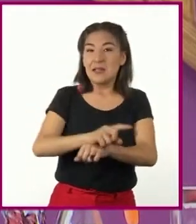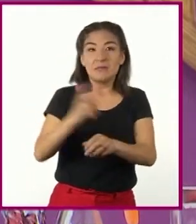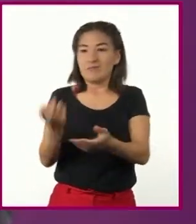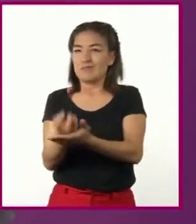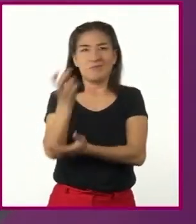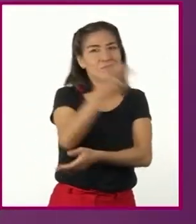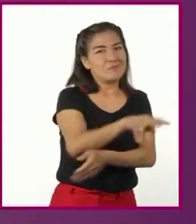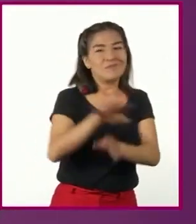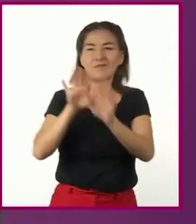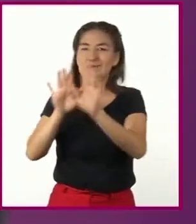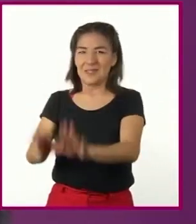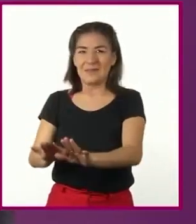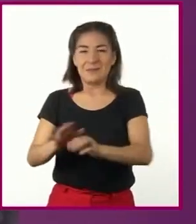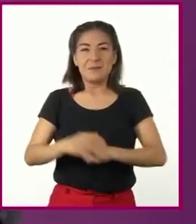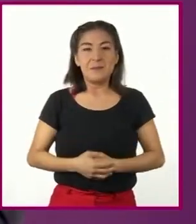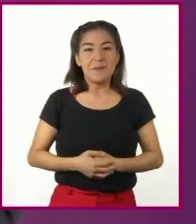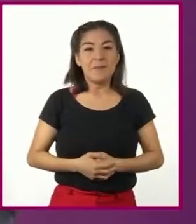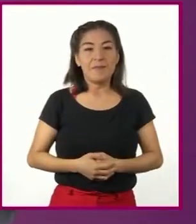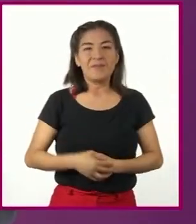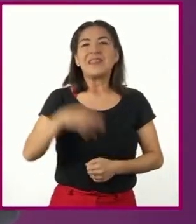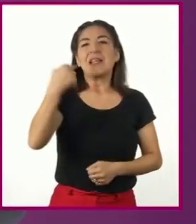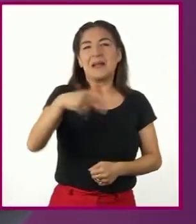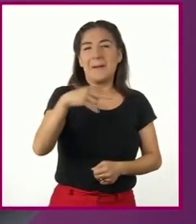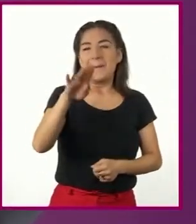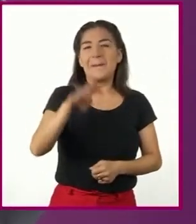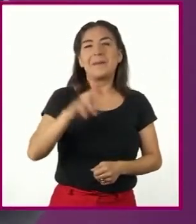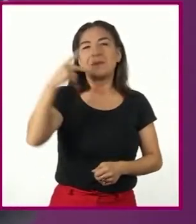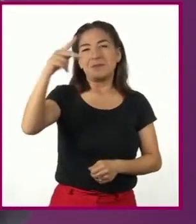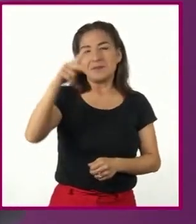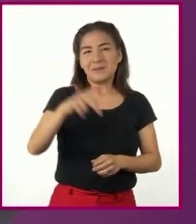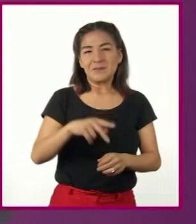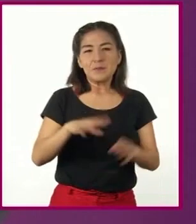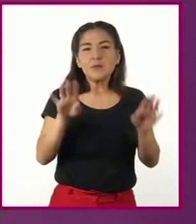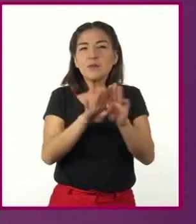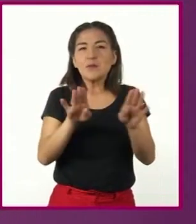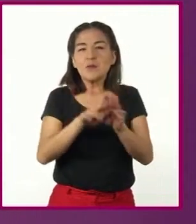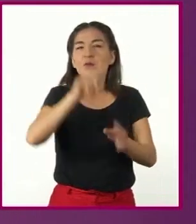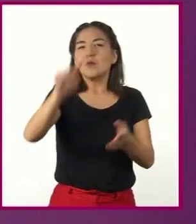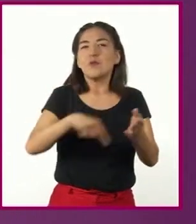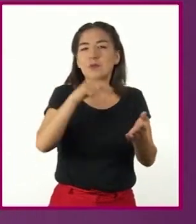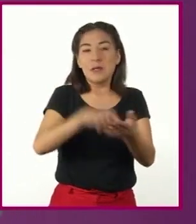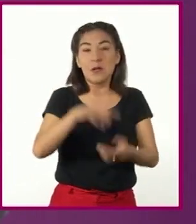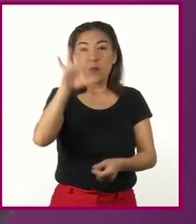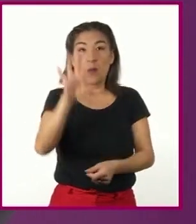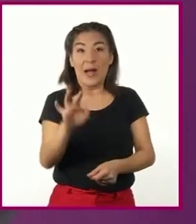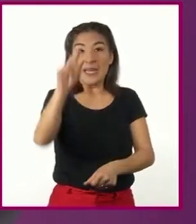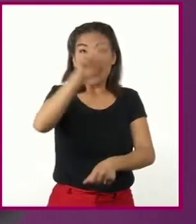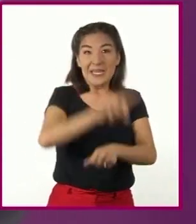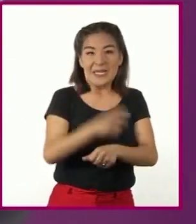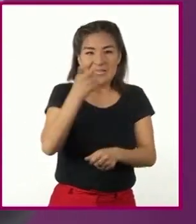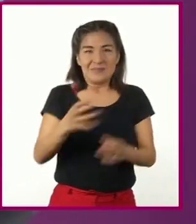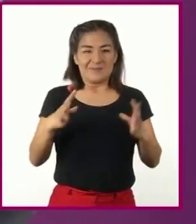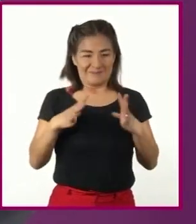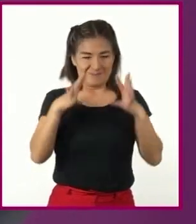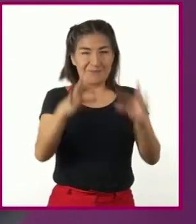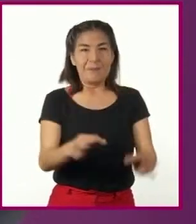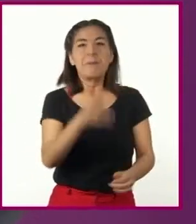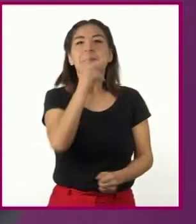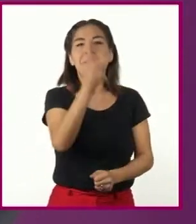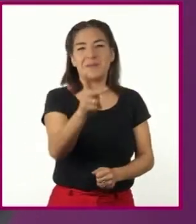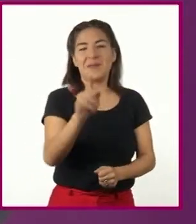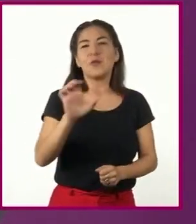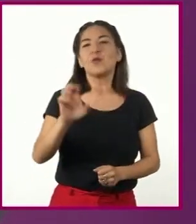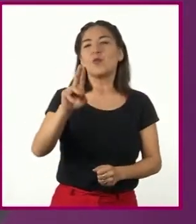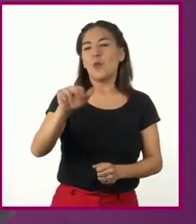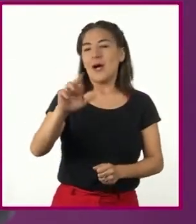tierra. Los venecianos prolongaron este periodo a 40 días, lo cual dio origen al término